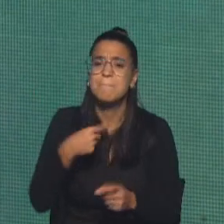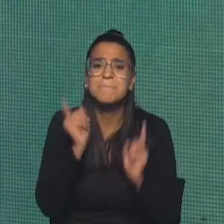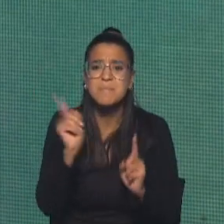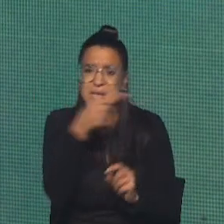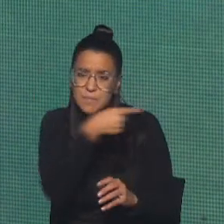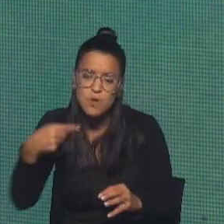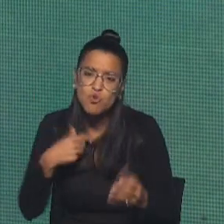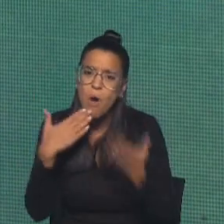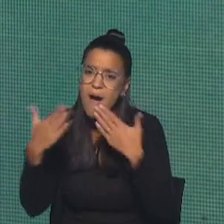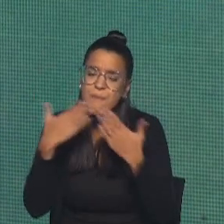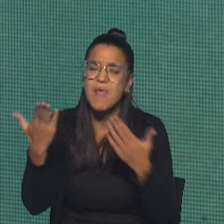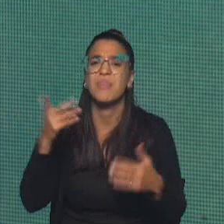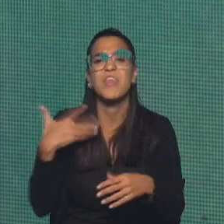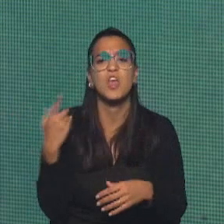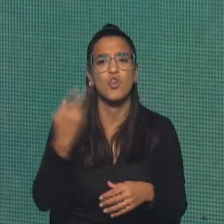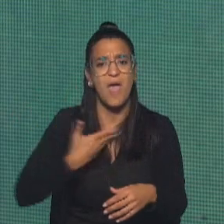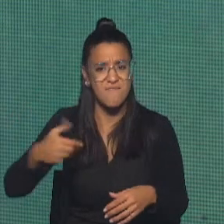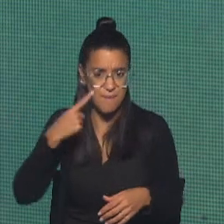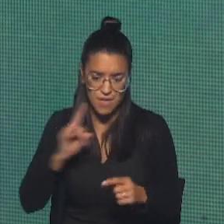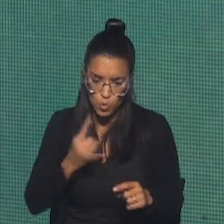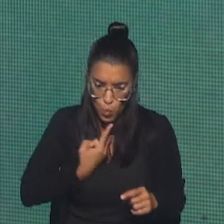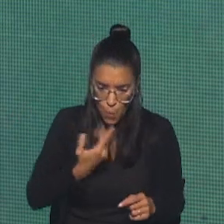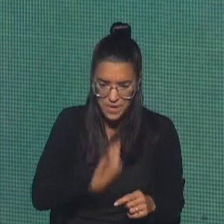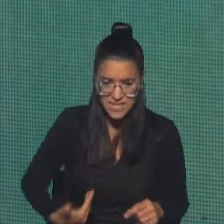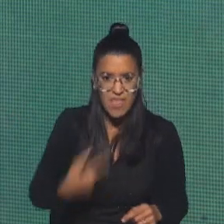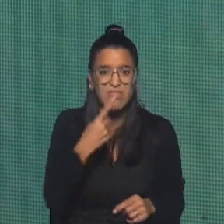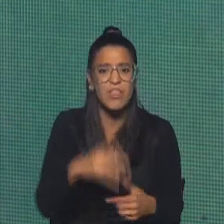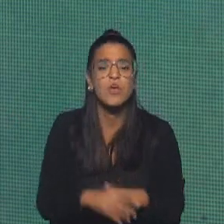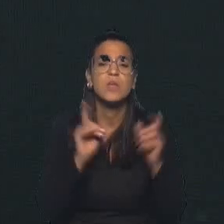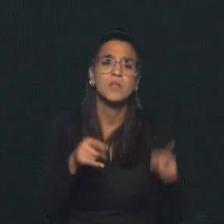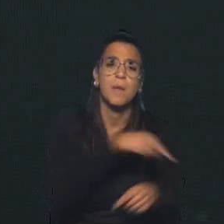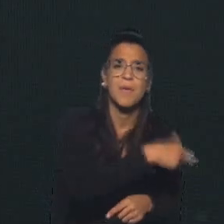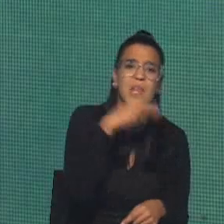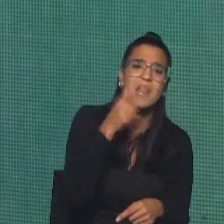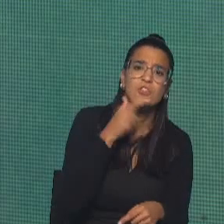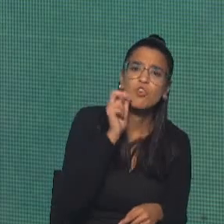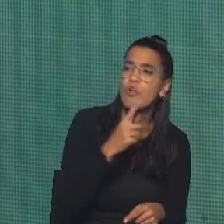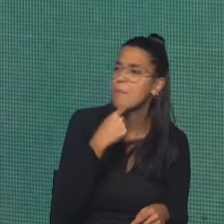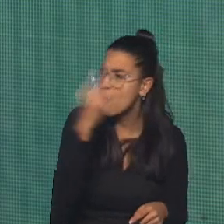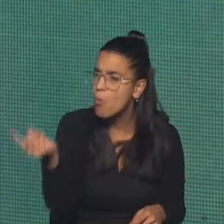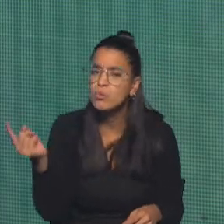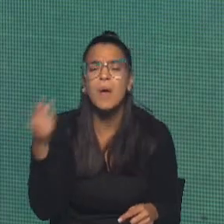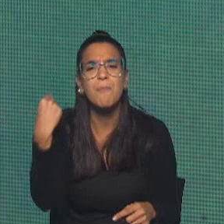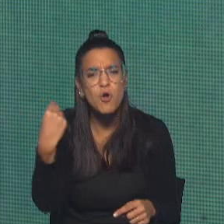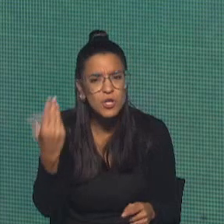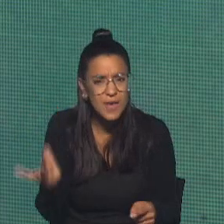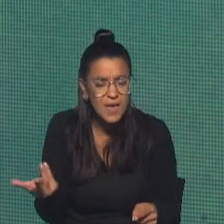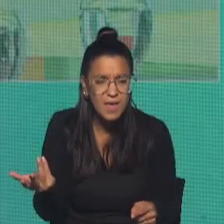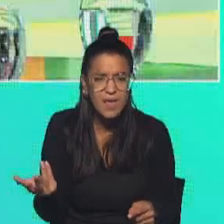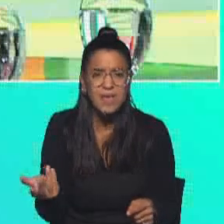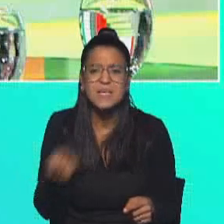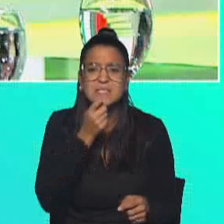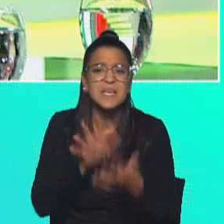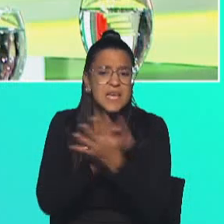con la directora del FMI y también ante la consulta de Néstor Espósito, que le decía, bueno, ¿y por qué entonces, si